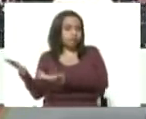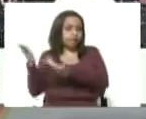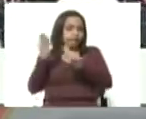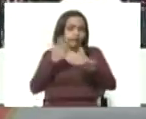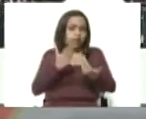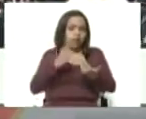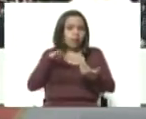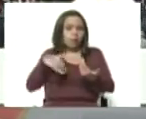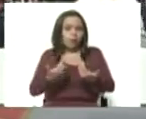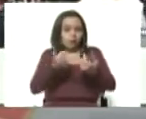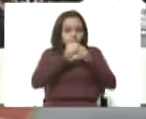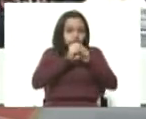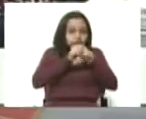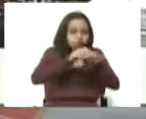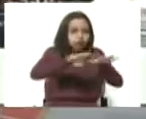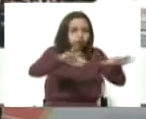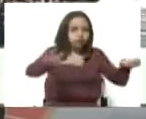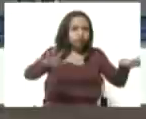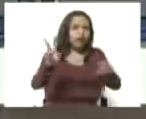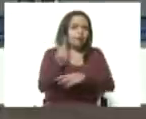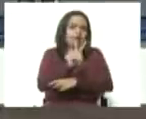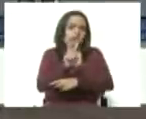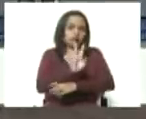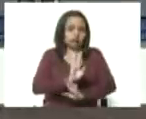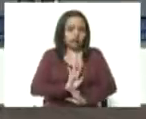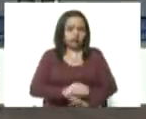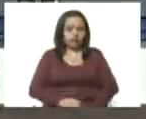para seguir propagando el virus en Venezuela